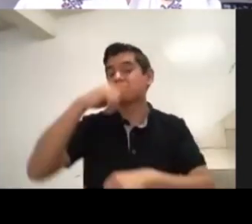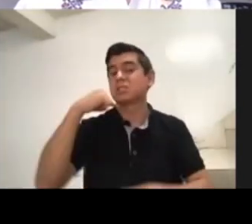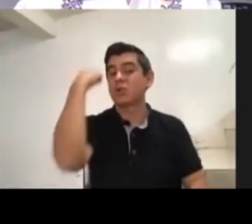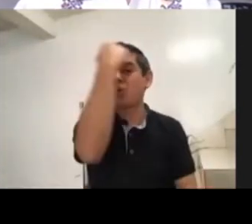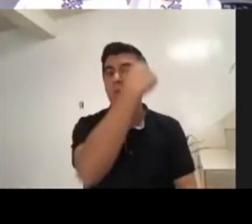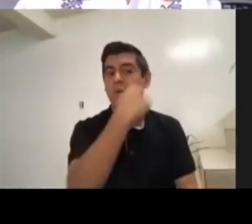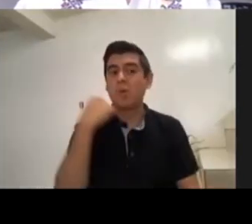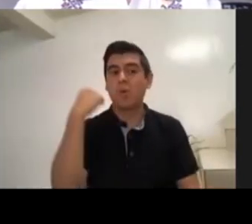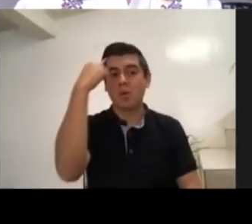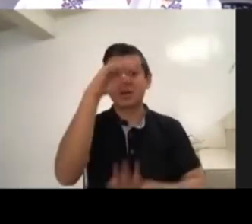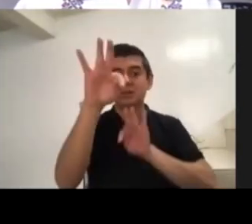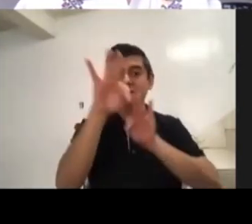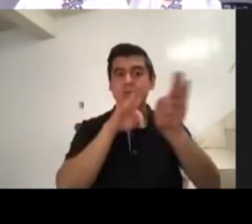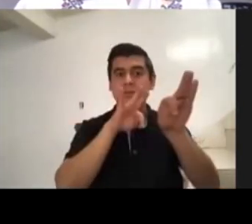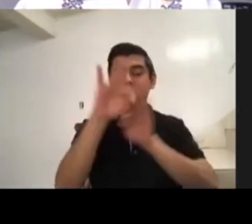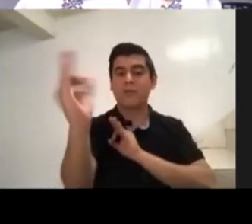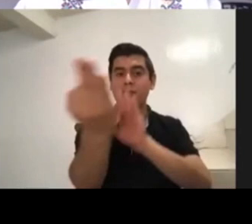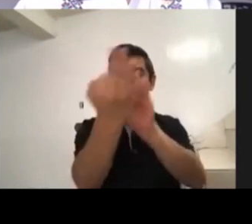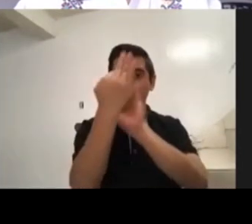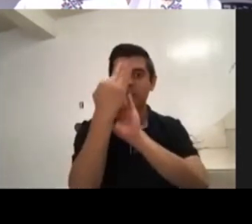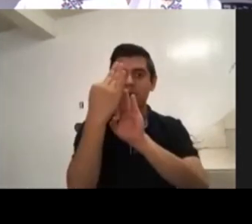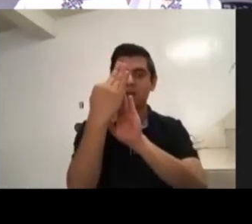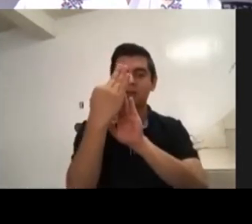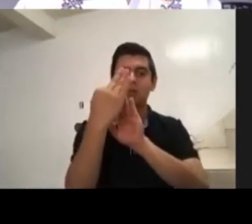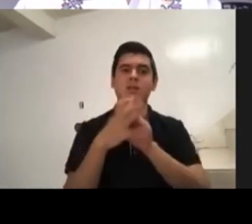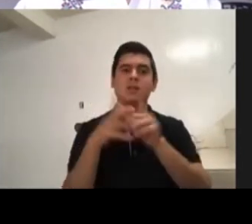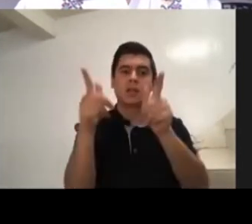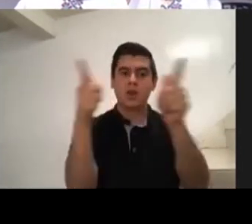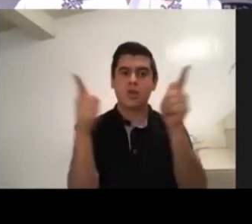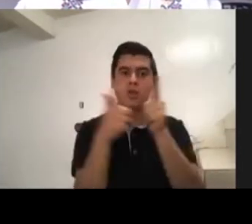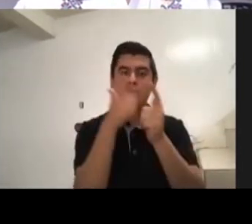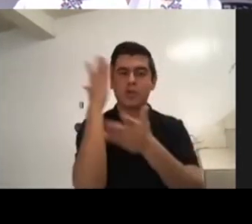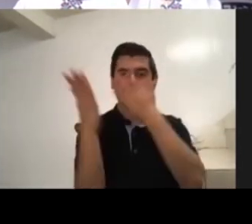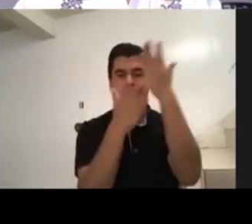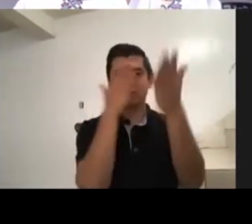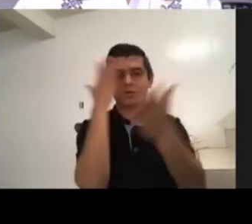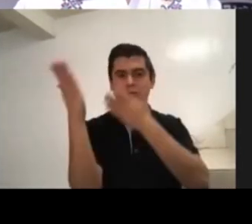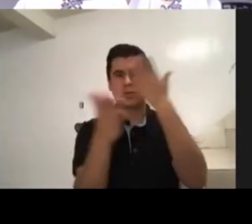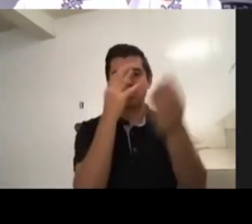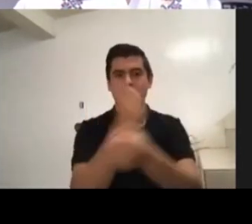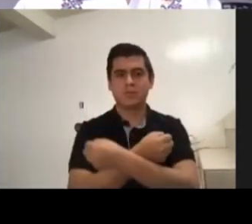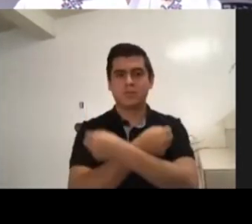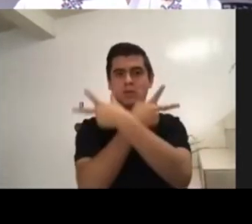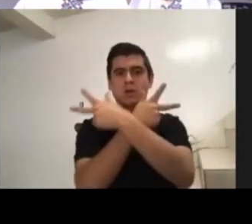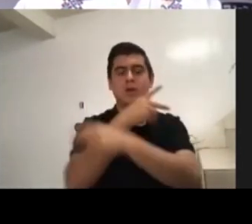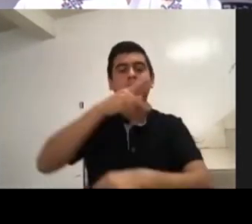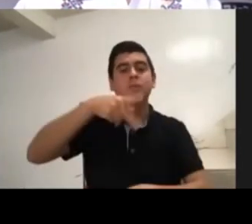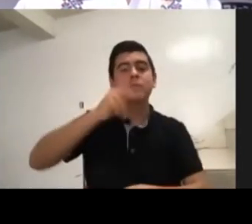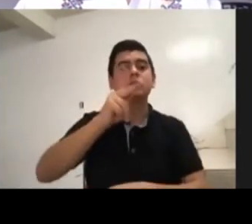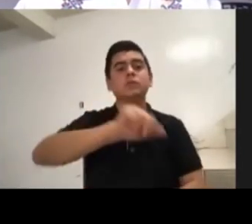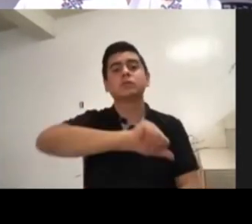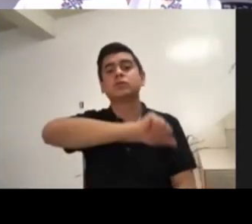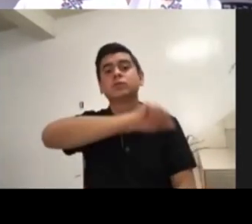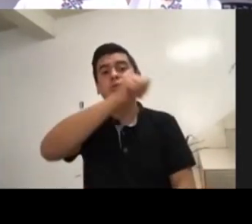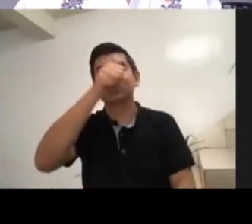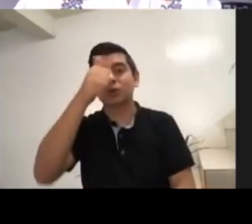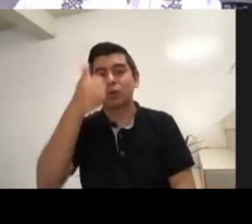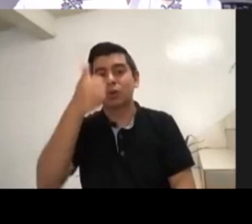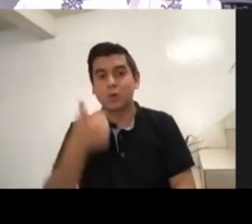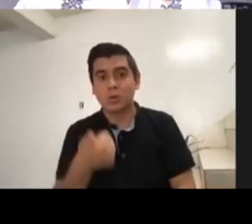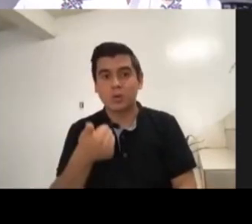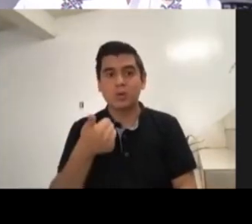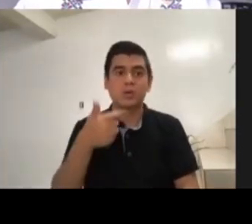frente a grupo, digamos, en otros lugares, en otros recintos, particularmente en el sur sureste, otra